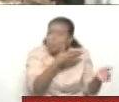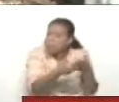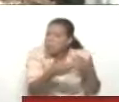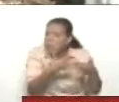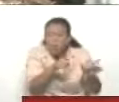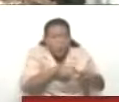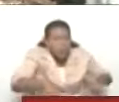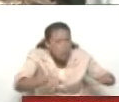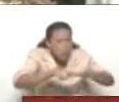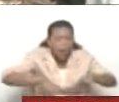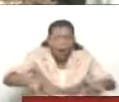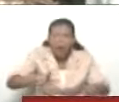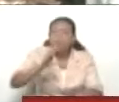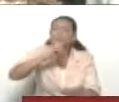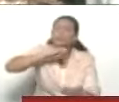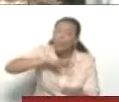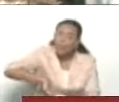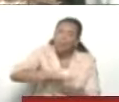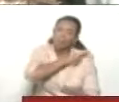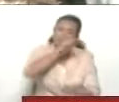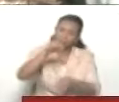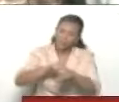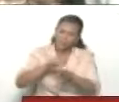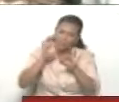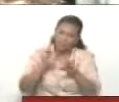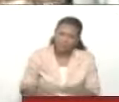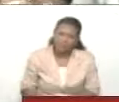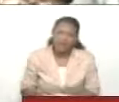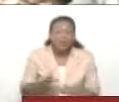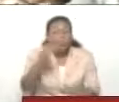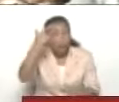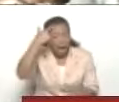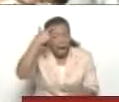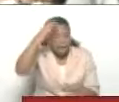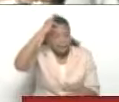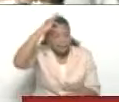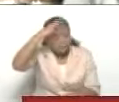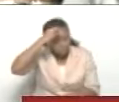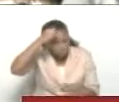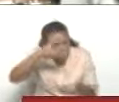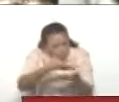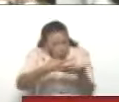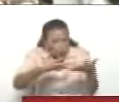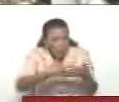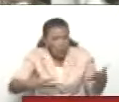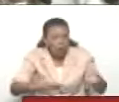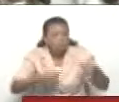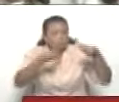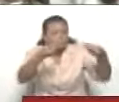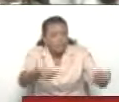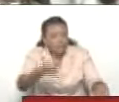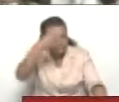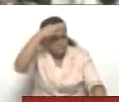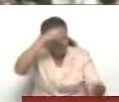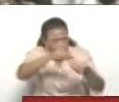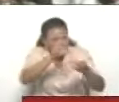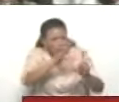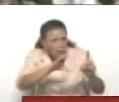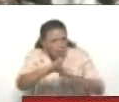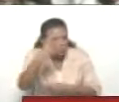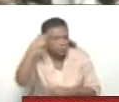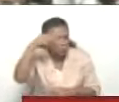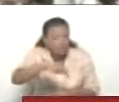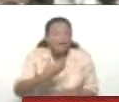a duda, nuestra historia nacional. Nuestra conciencia nacional reside en la cultura.